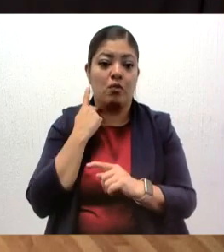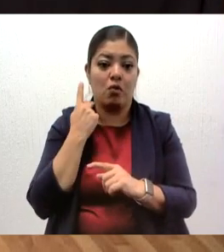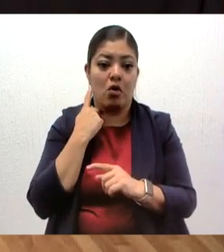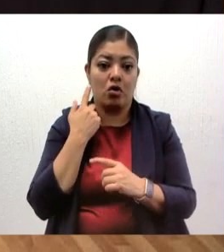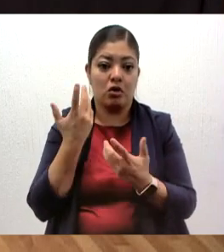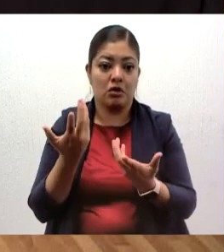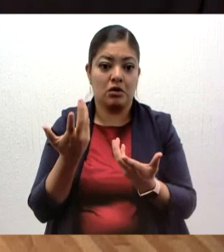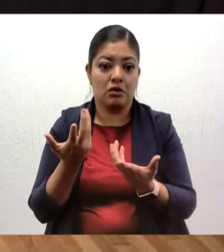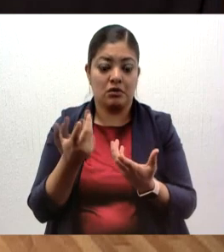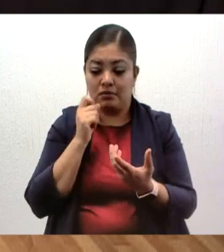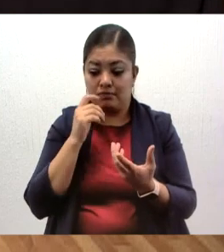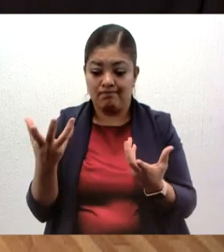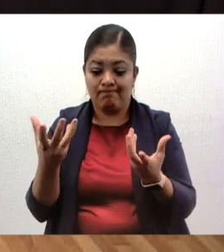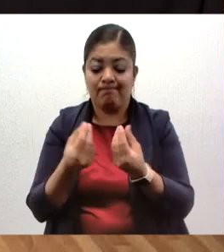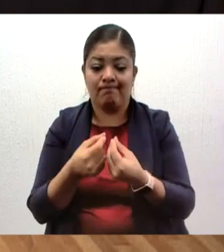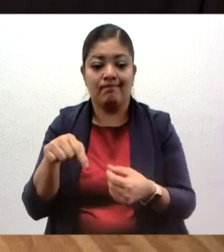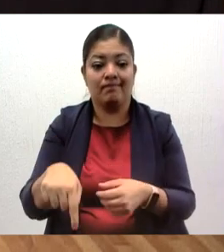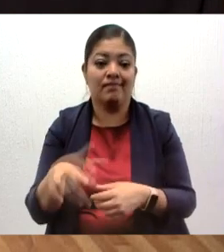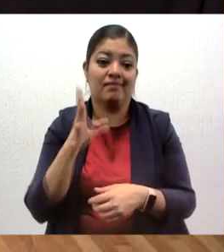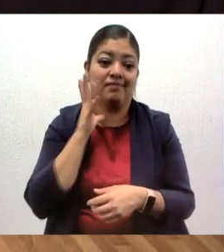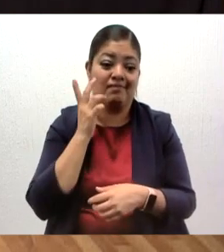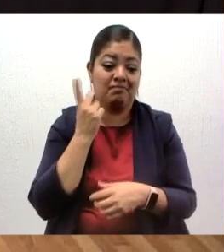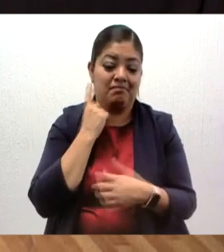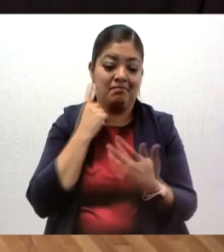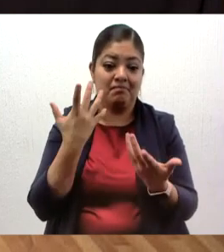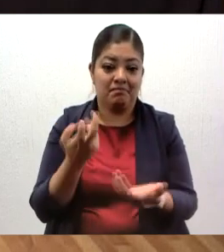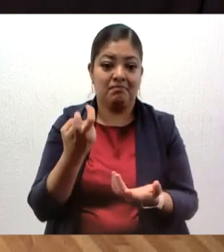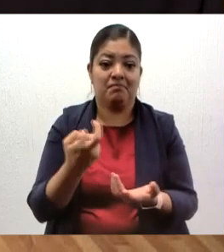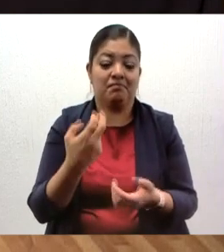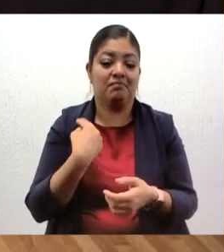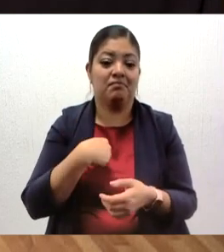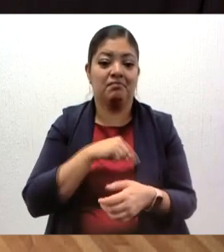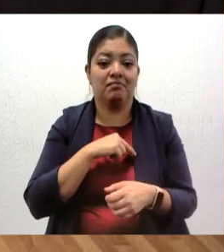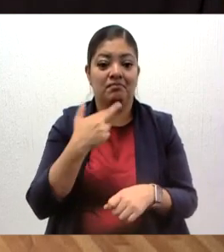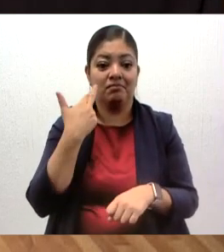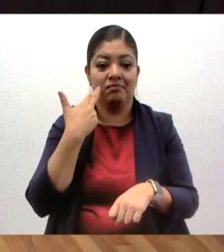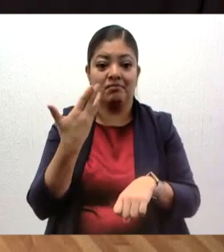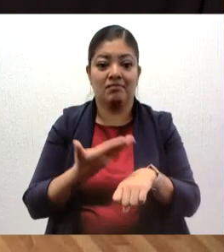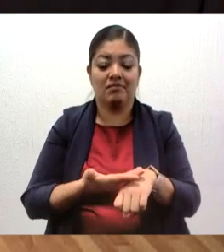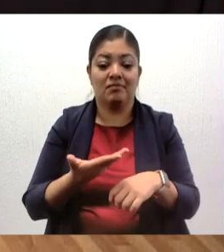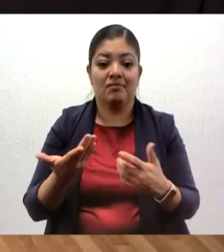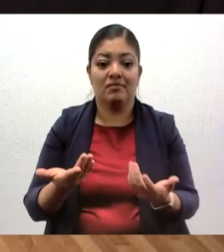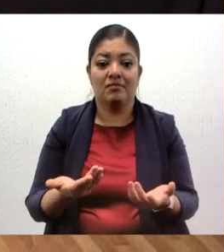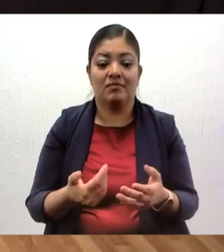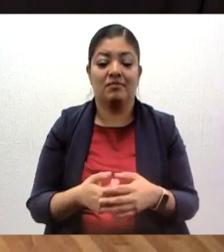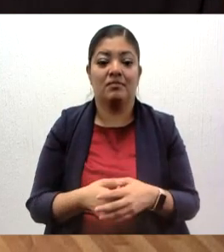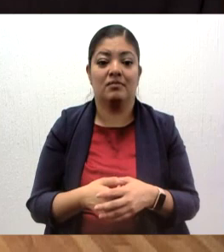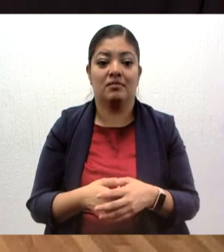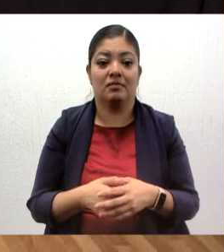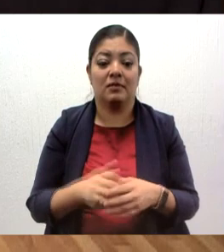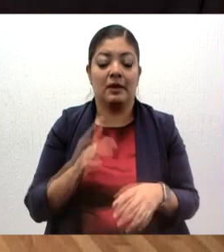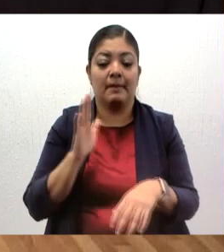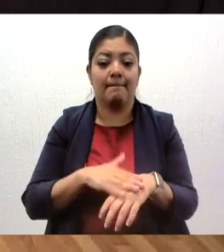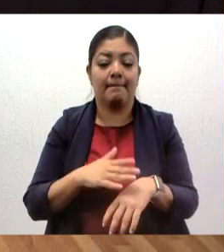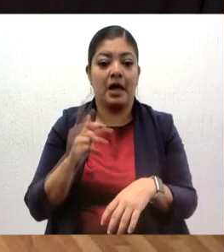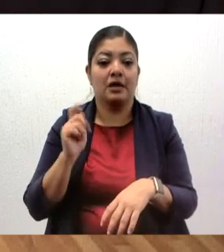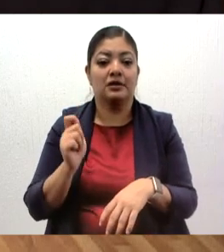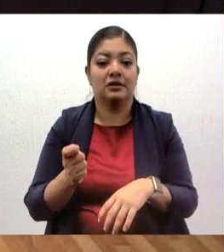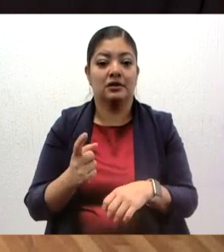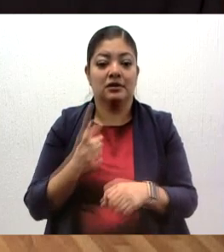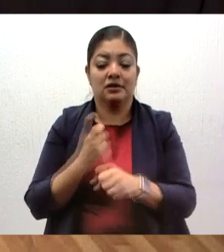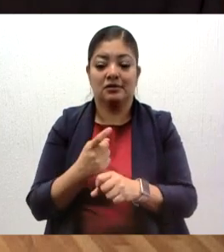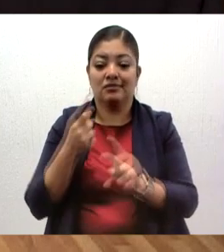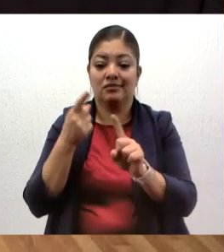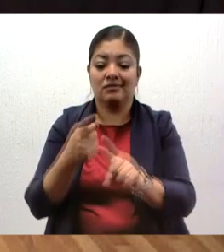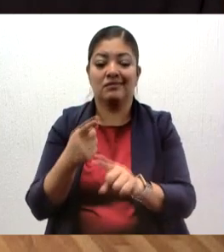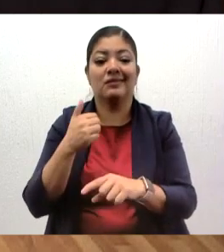de este congreso esa es nuestra responsabilidad eh específicamente estamos solicitando una reasignación